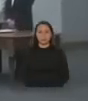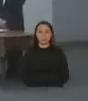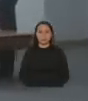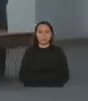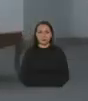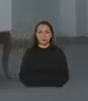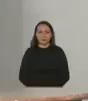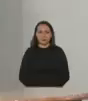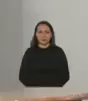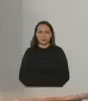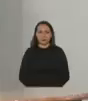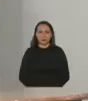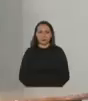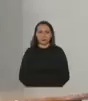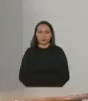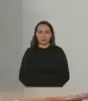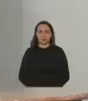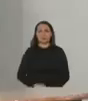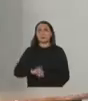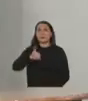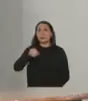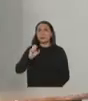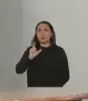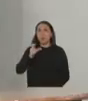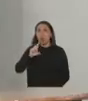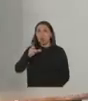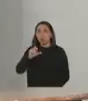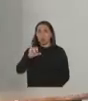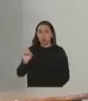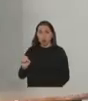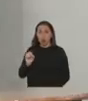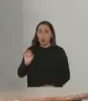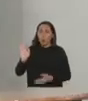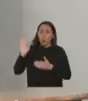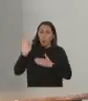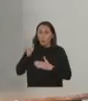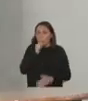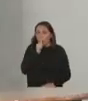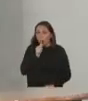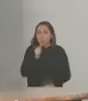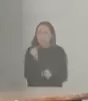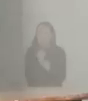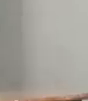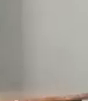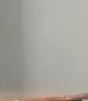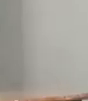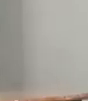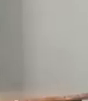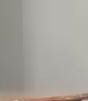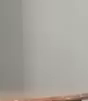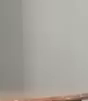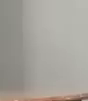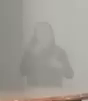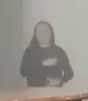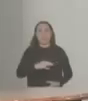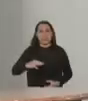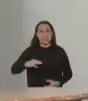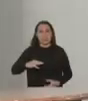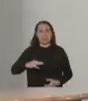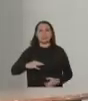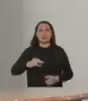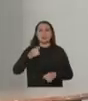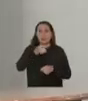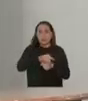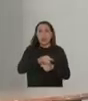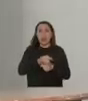propios movimientos. De hecho, perdona. Sí, ese fue el problema, porque empezaron, a vivir un mundo paralelo donde nunca estuvo